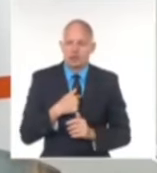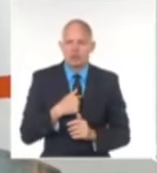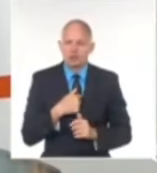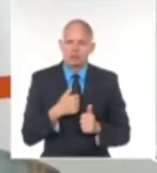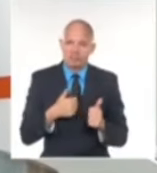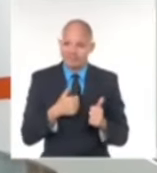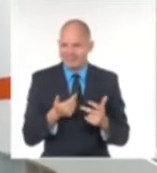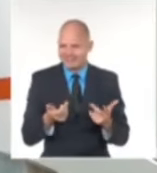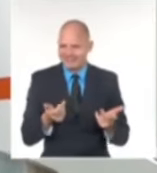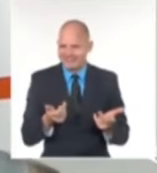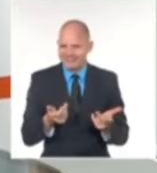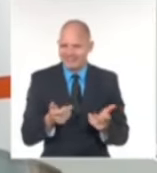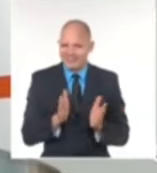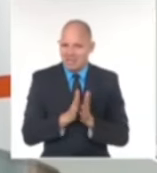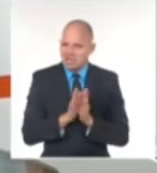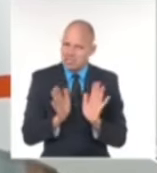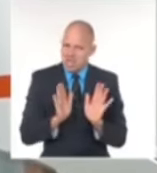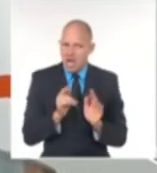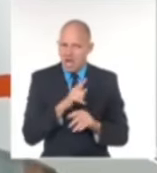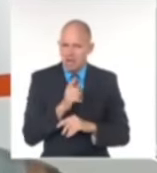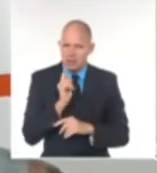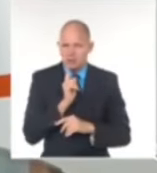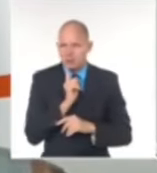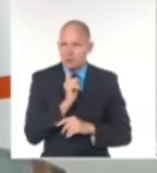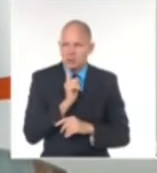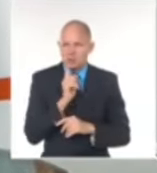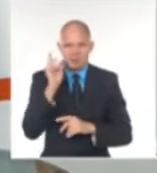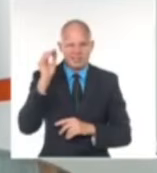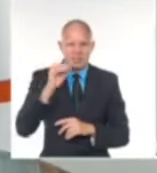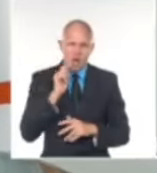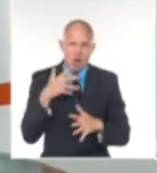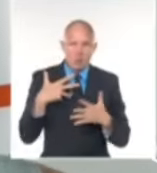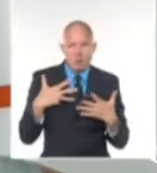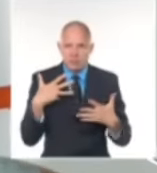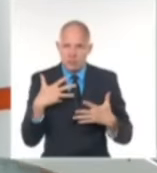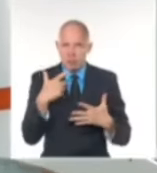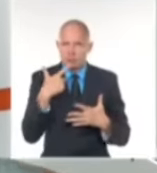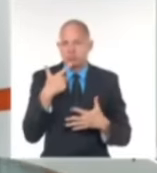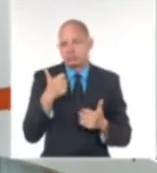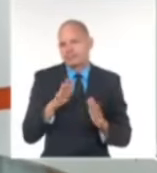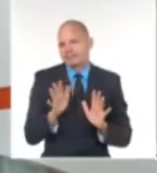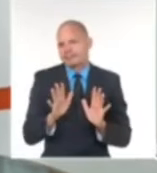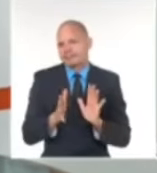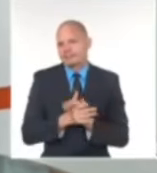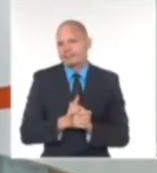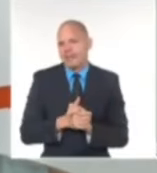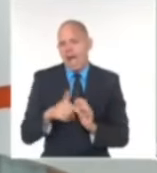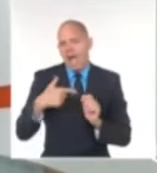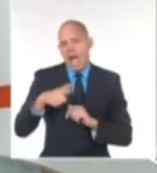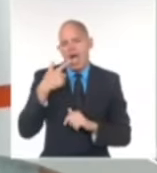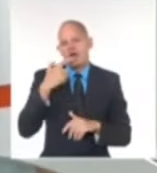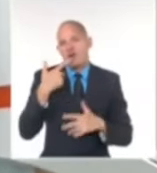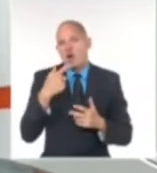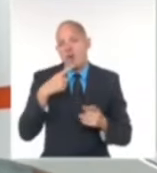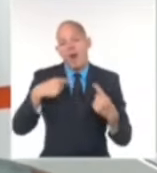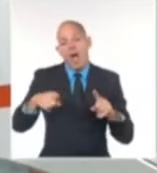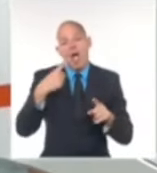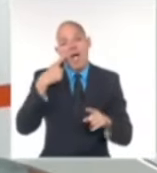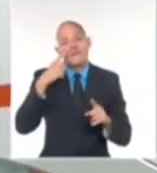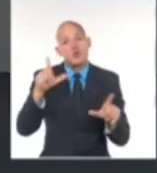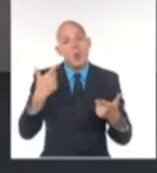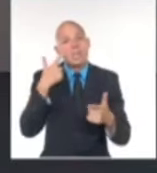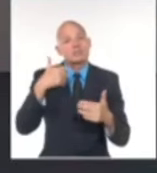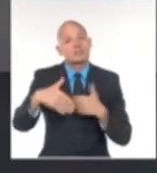las cosas que escucha, que ella sabe que son para su beneficio, pues va a la hora de ejecutarlas y la hace muy